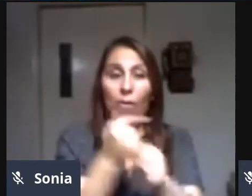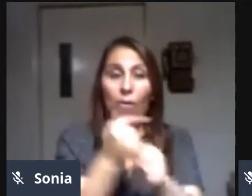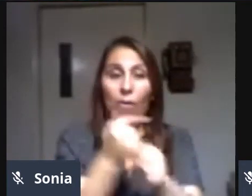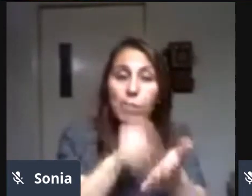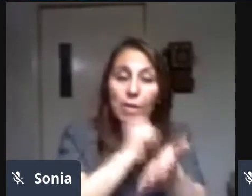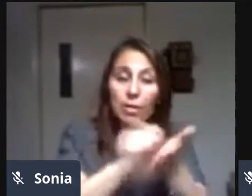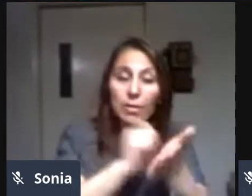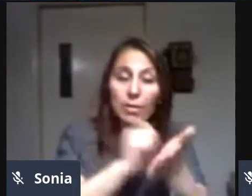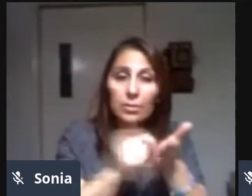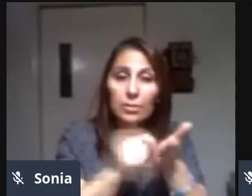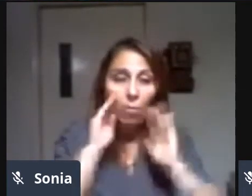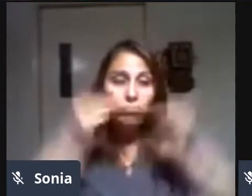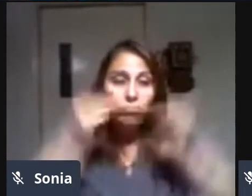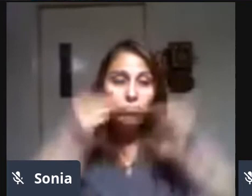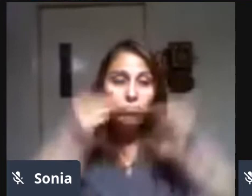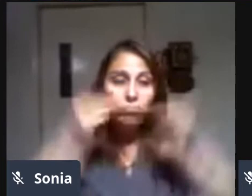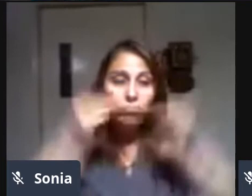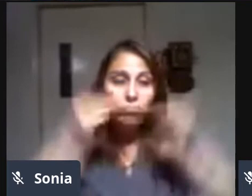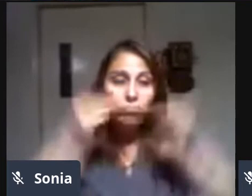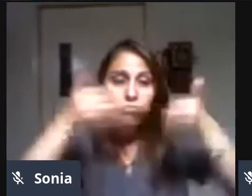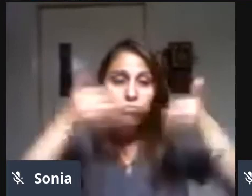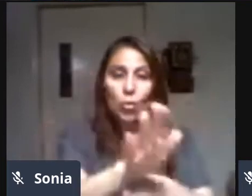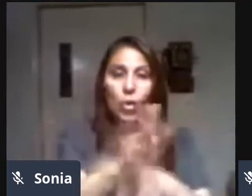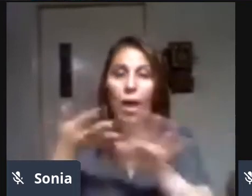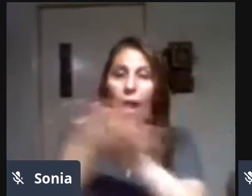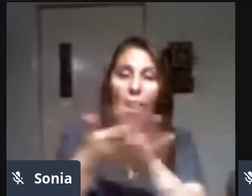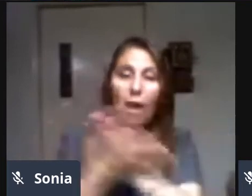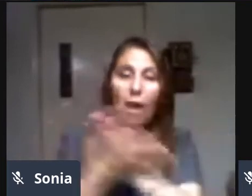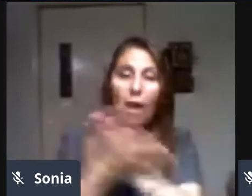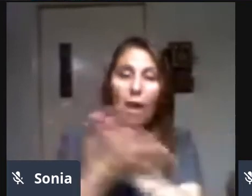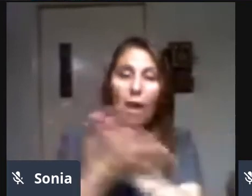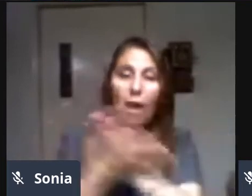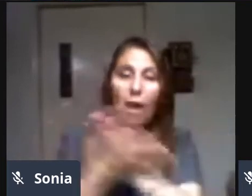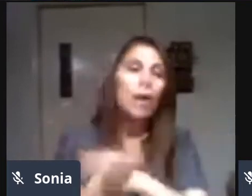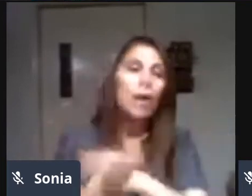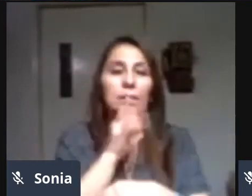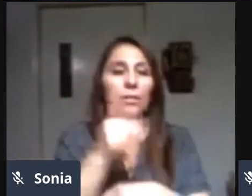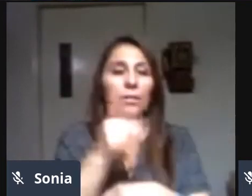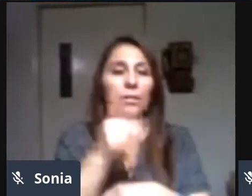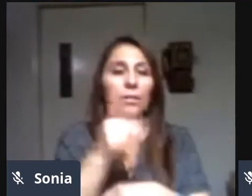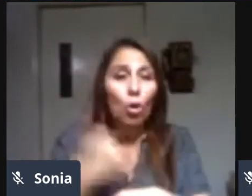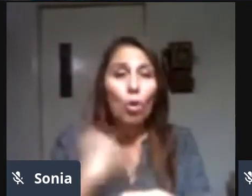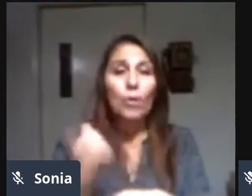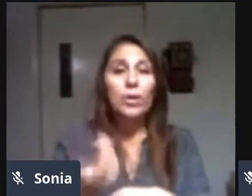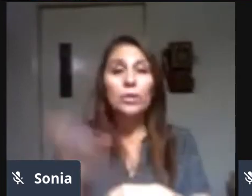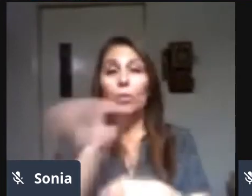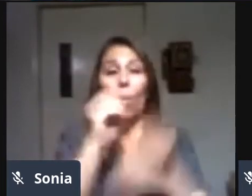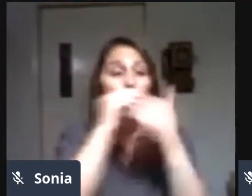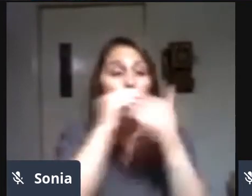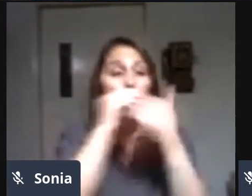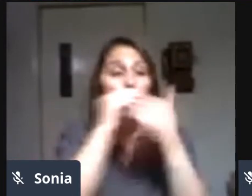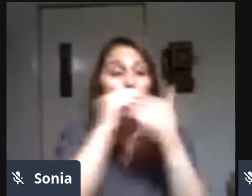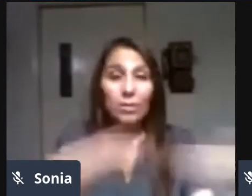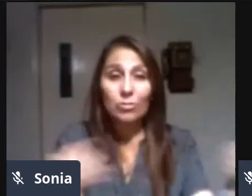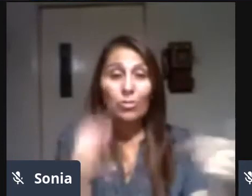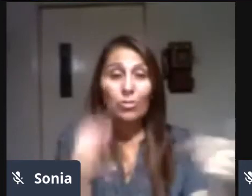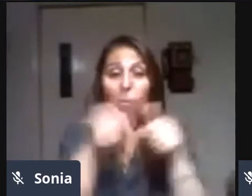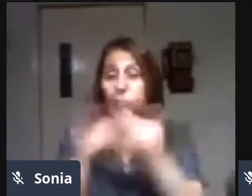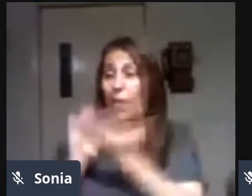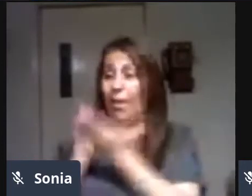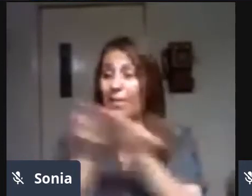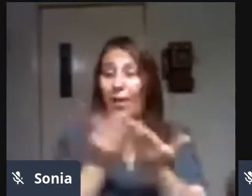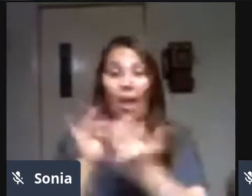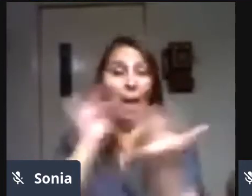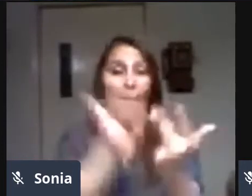hacia asia hacia un público más joven o hacia los niños también han han dicho su palabra